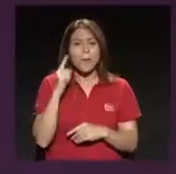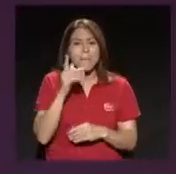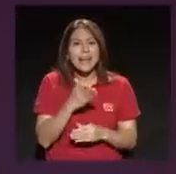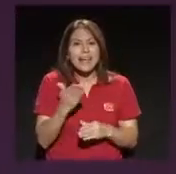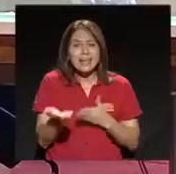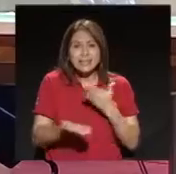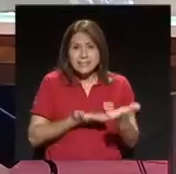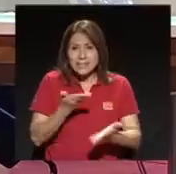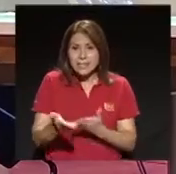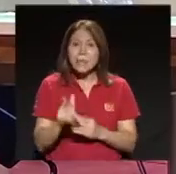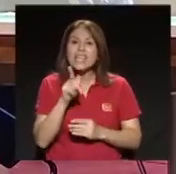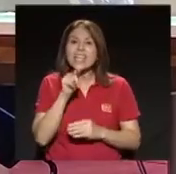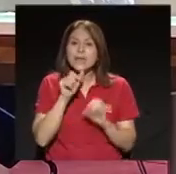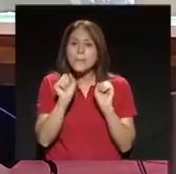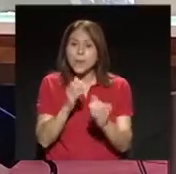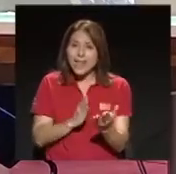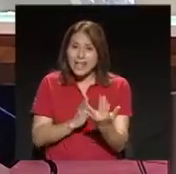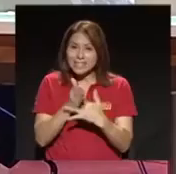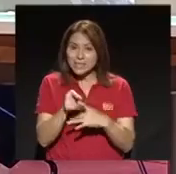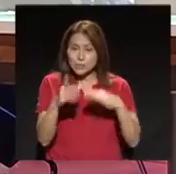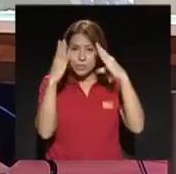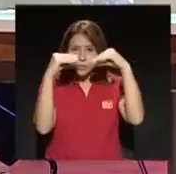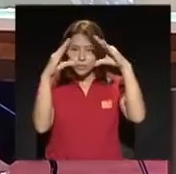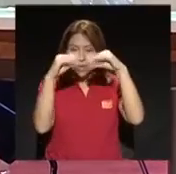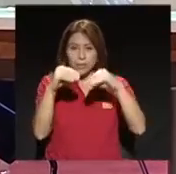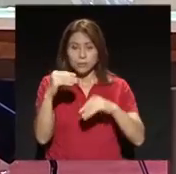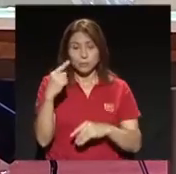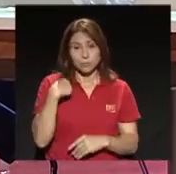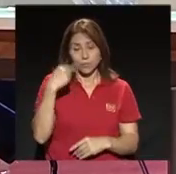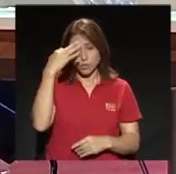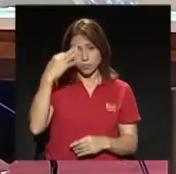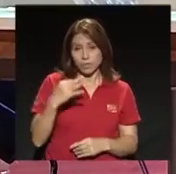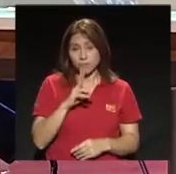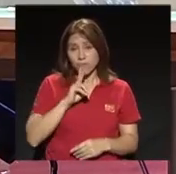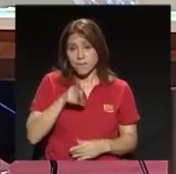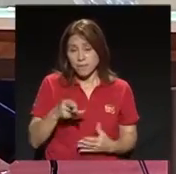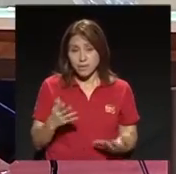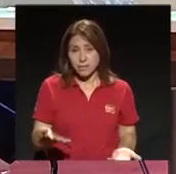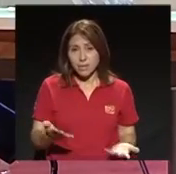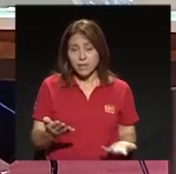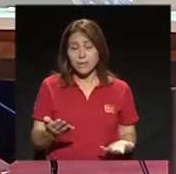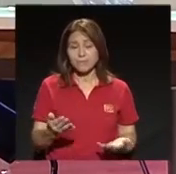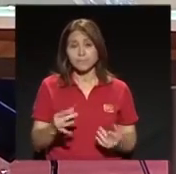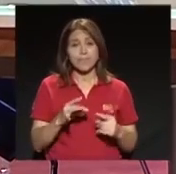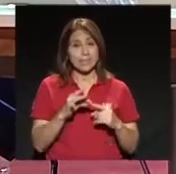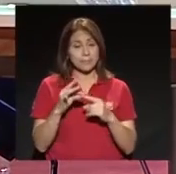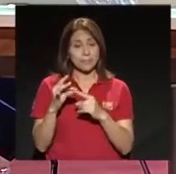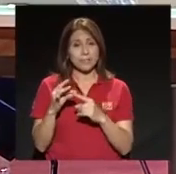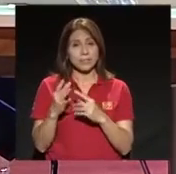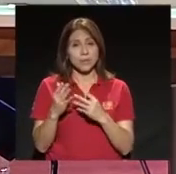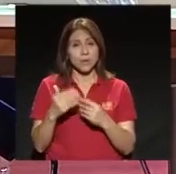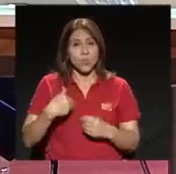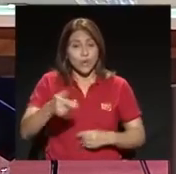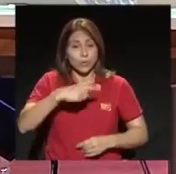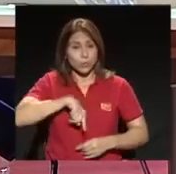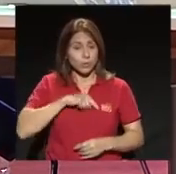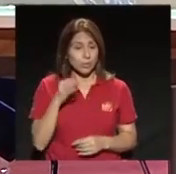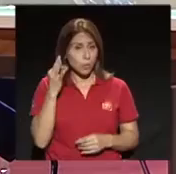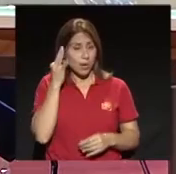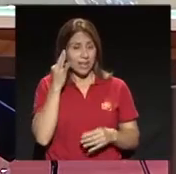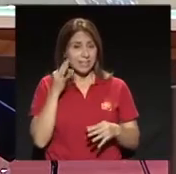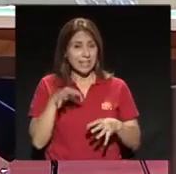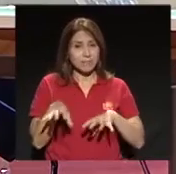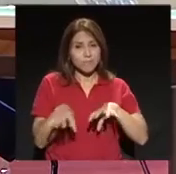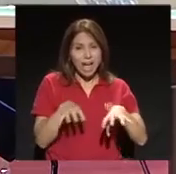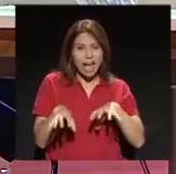tener acceso a esos datos, ¿verdad? Porque realmente creo que sobre todo, digamos, cuando somos mujeres activistas